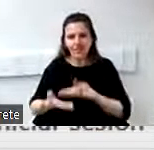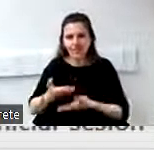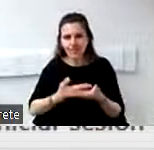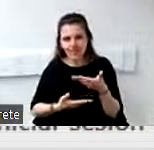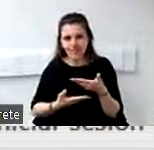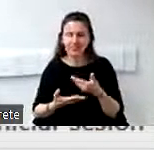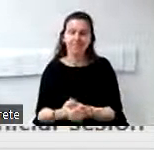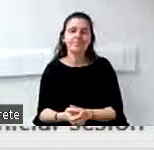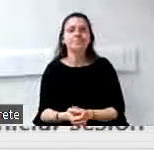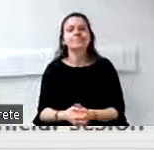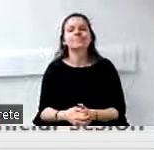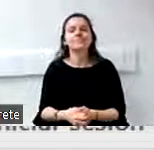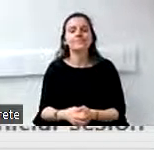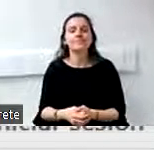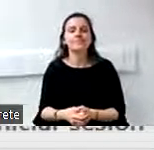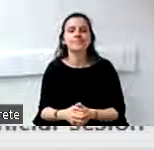definitiva.